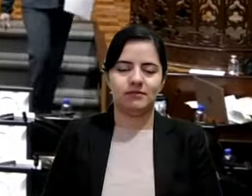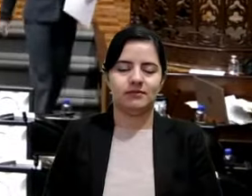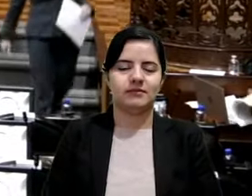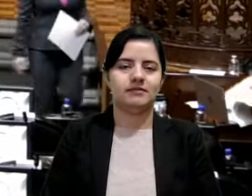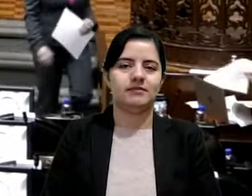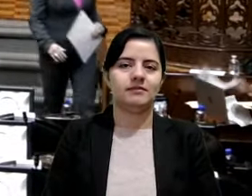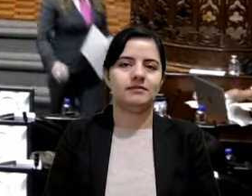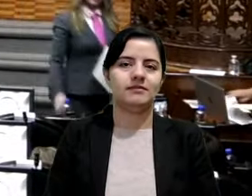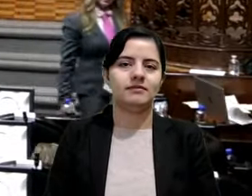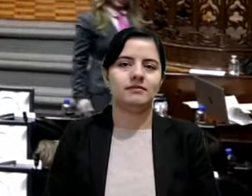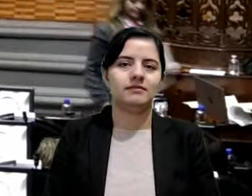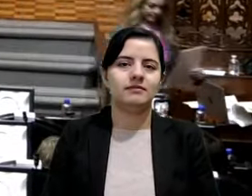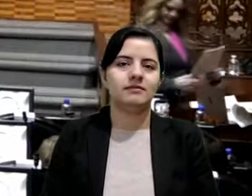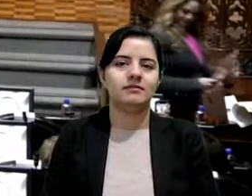en apego